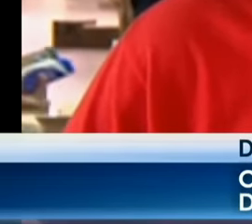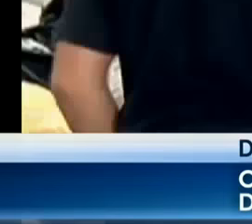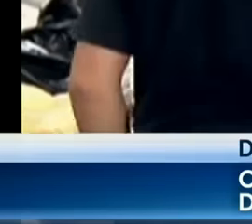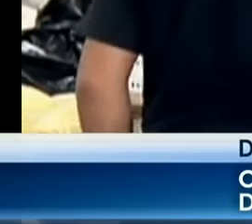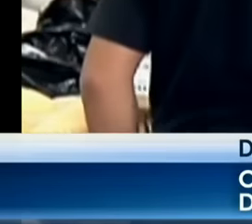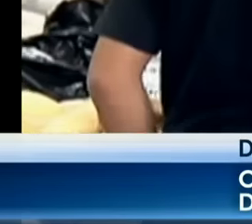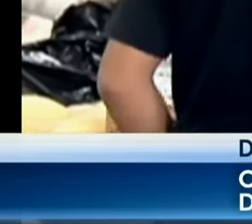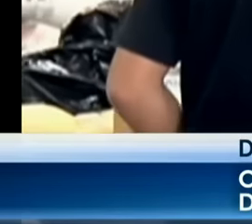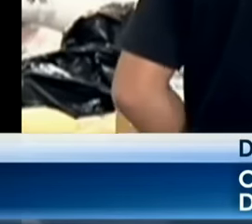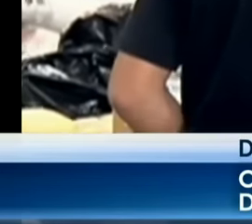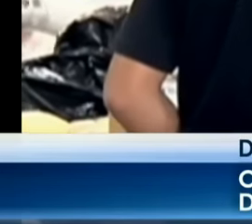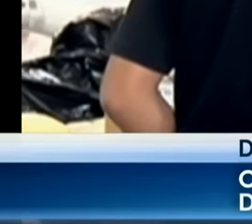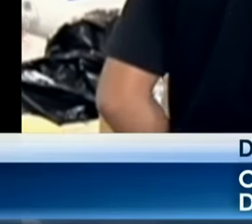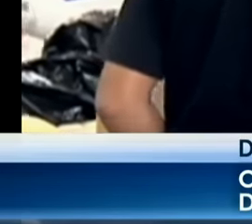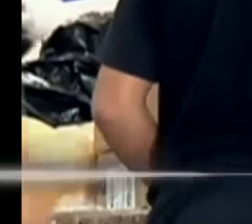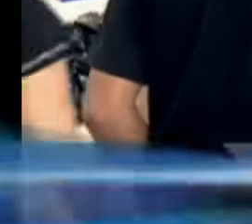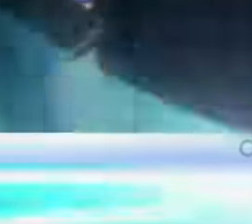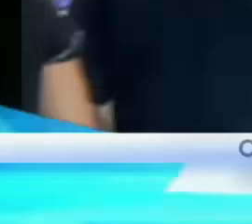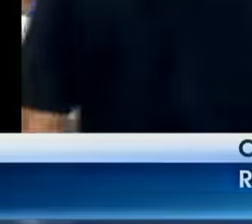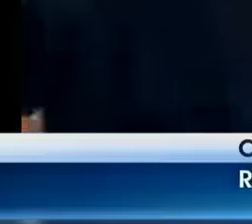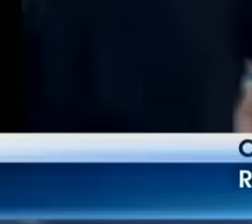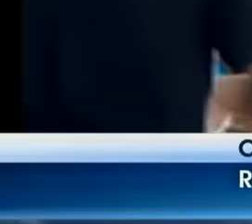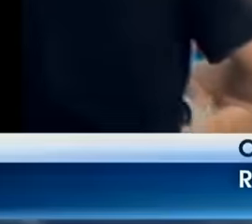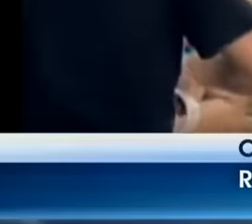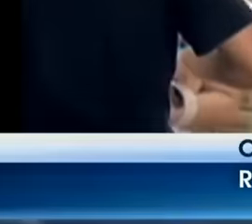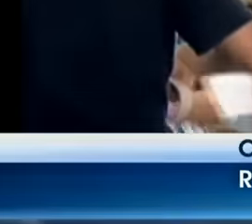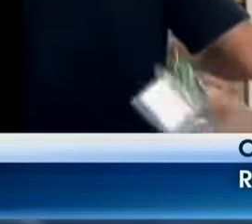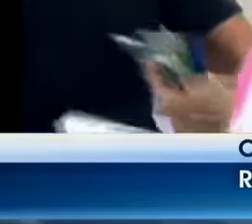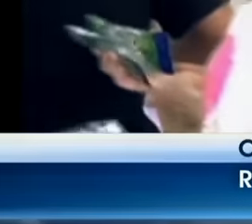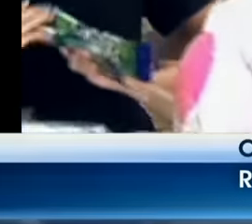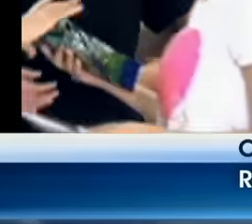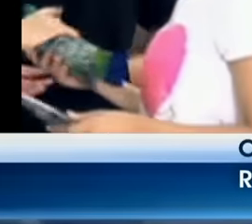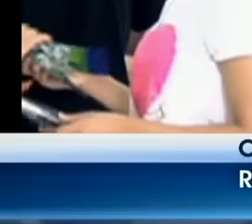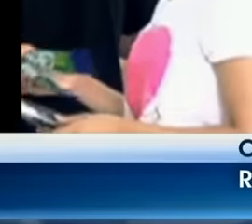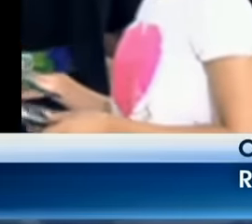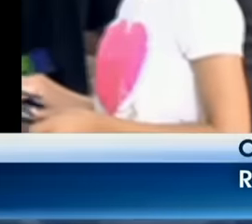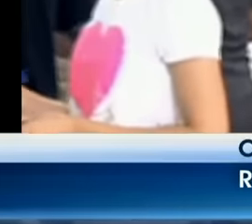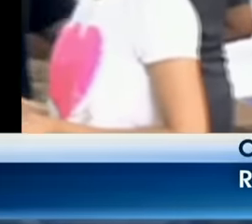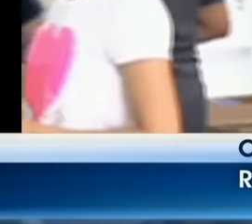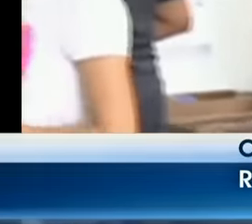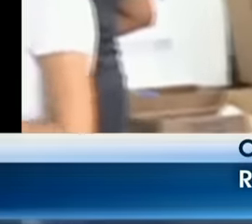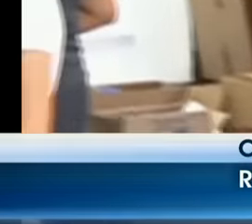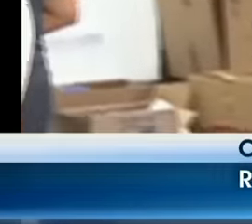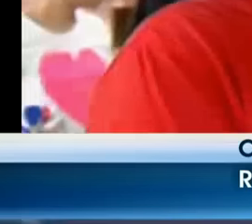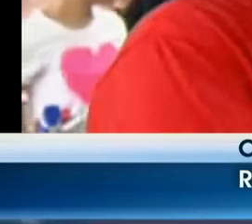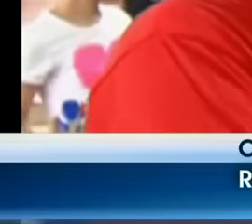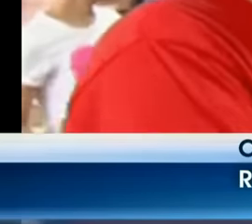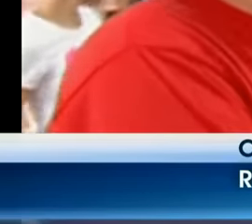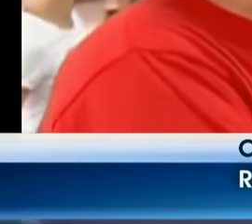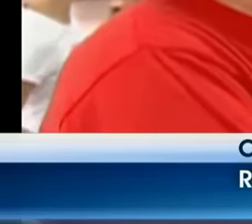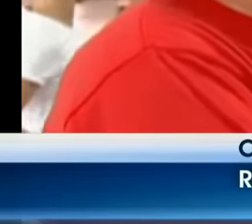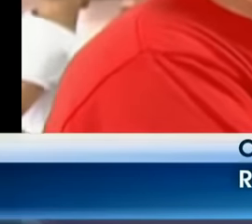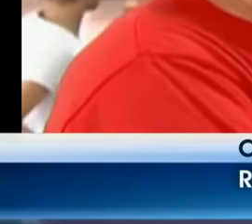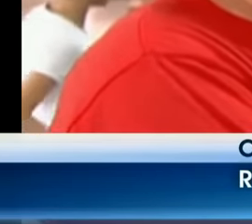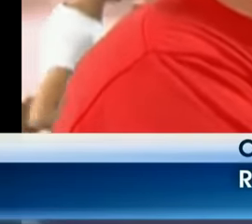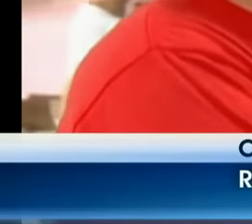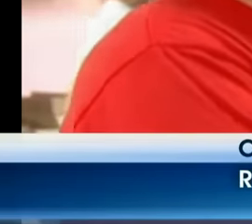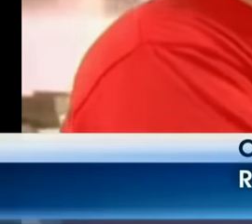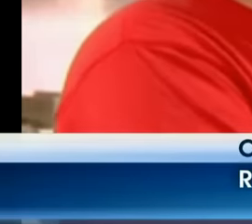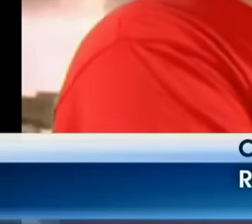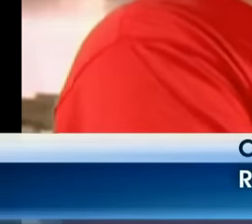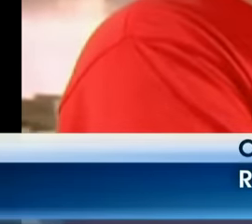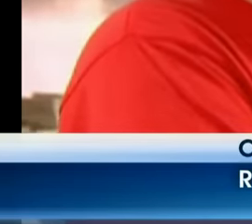ellos. Y dice estar maravillado de ver una gran cantidad de jóvenes que acuden a este llamado de solidaridad. Vienen aquí chicos que están